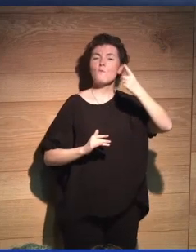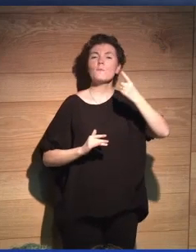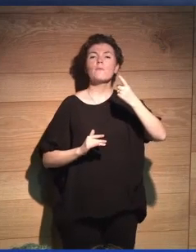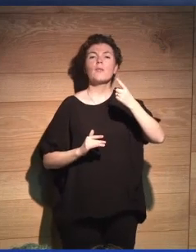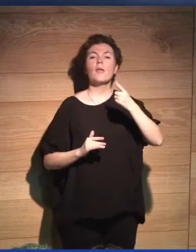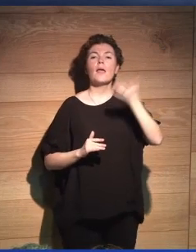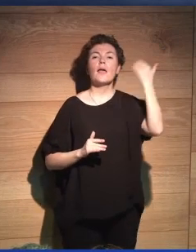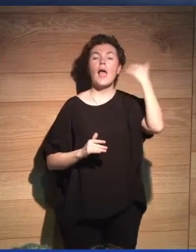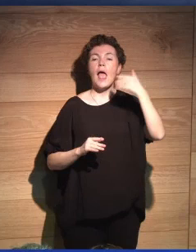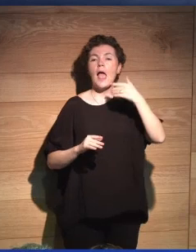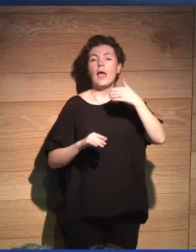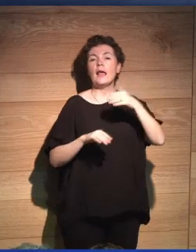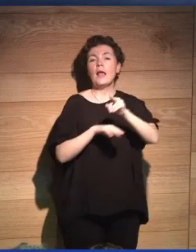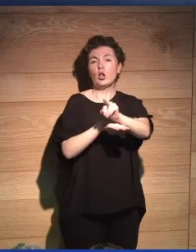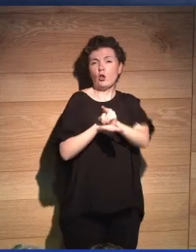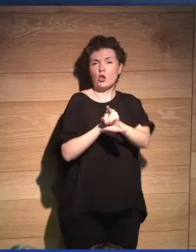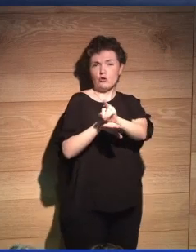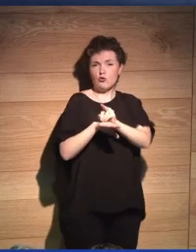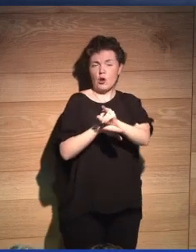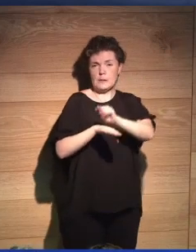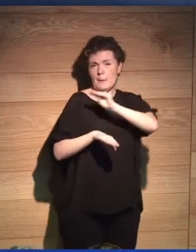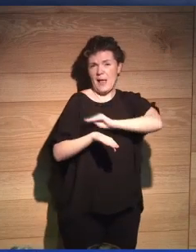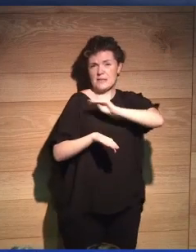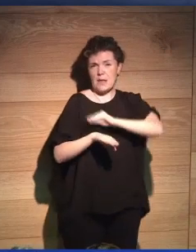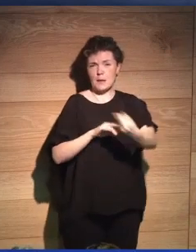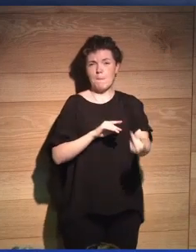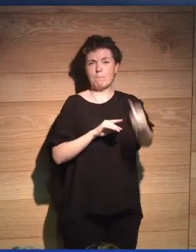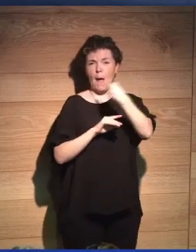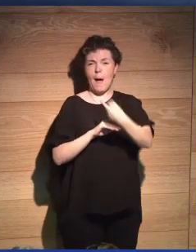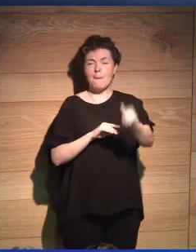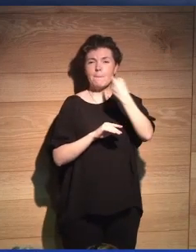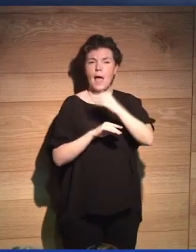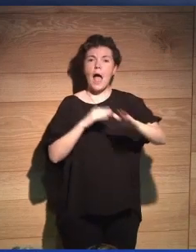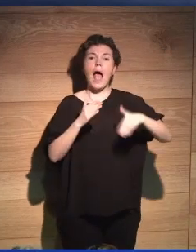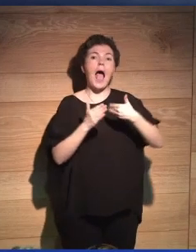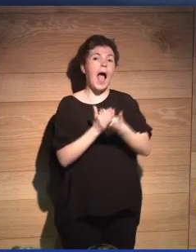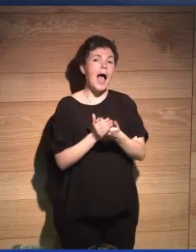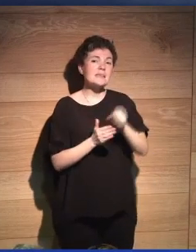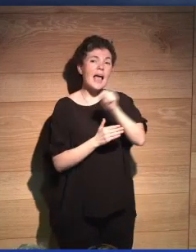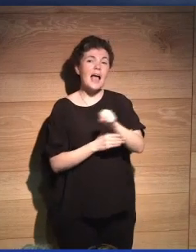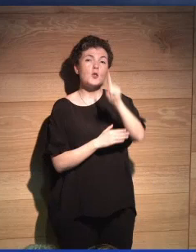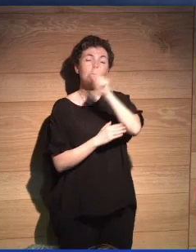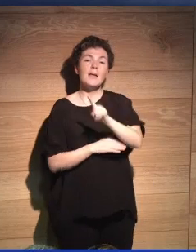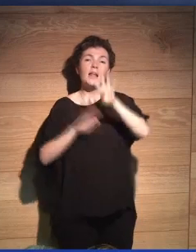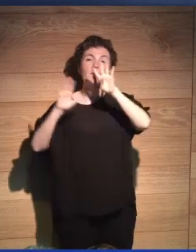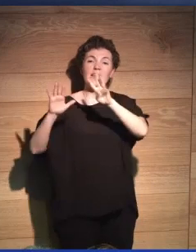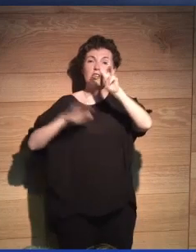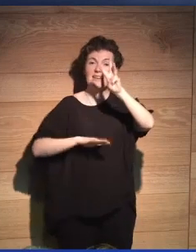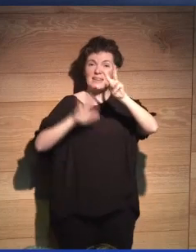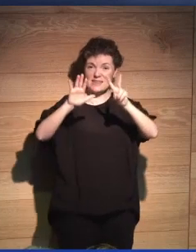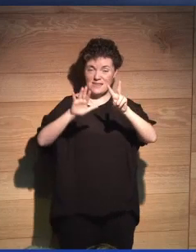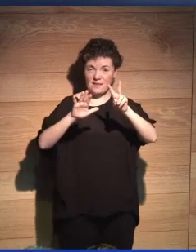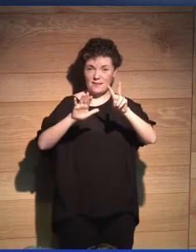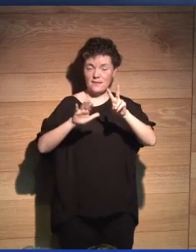frecuencia blanco del fuego de la artillería, hasta el otoño del año 37,